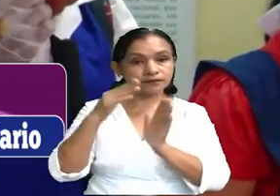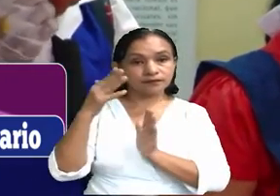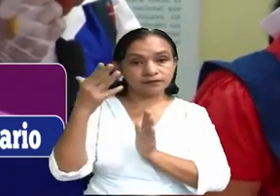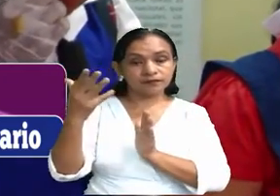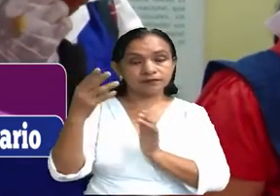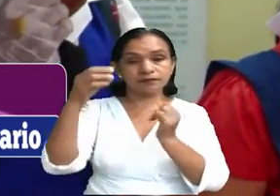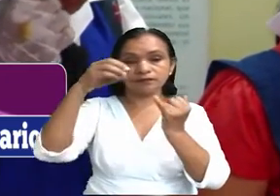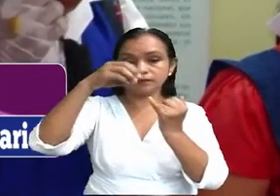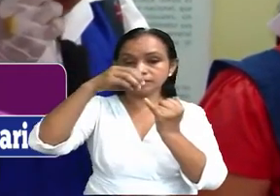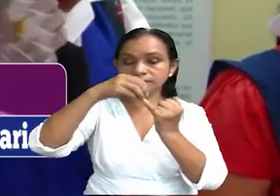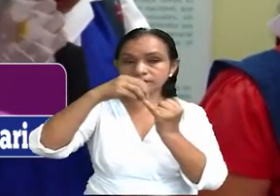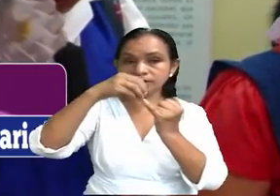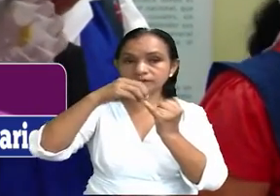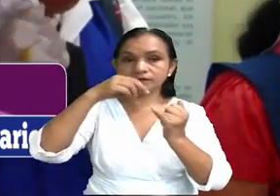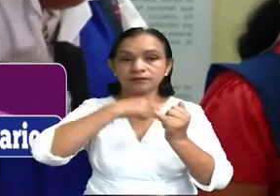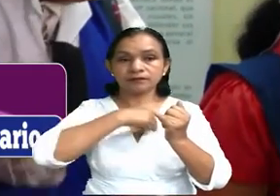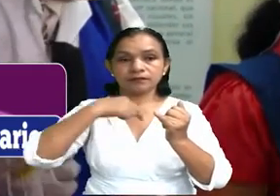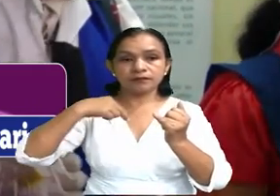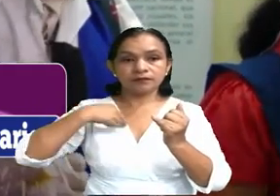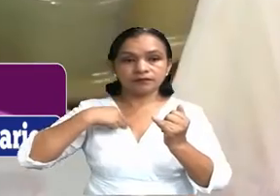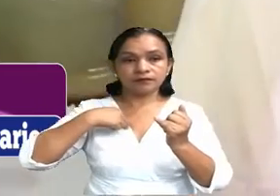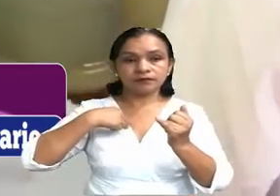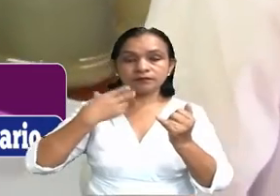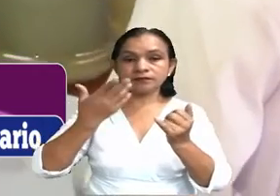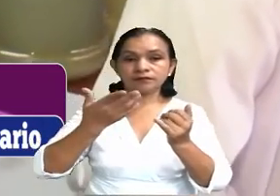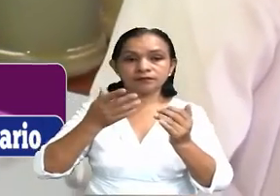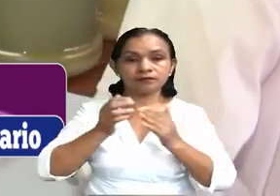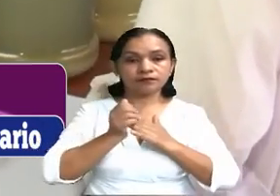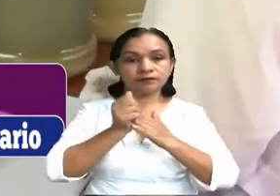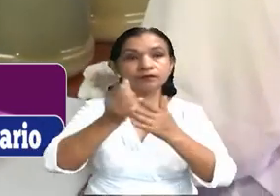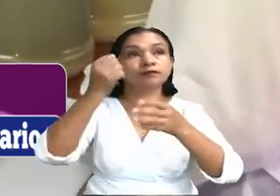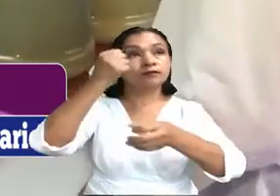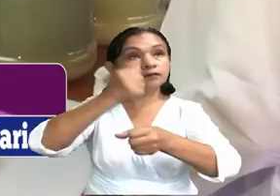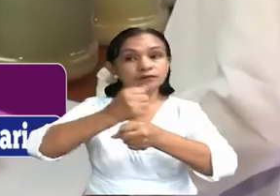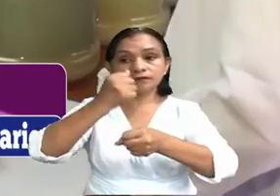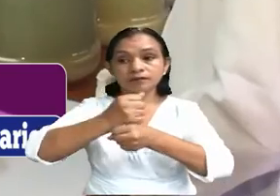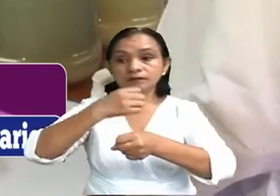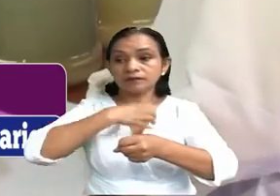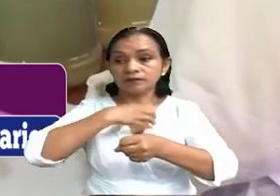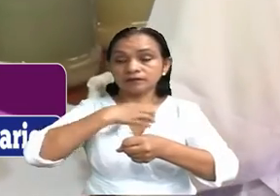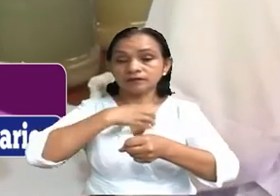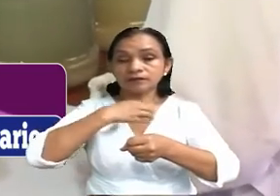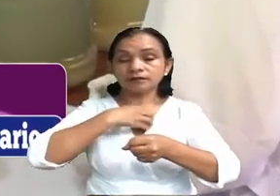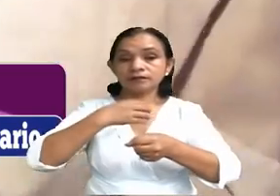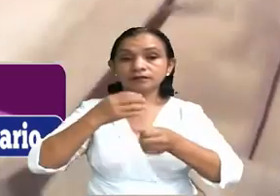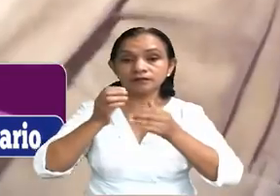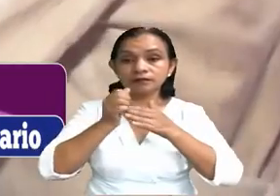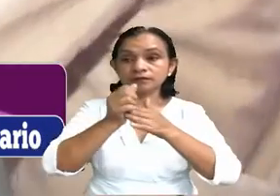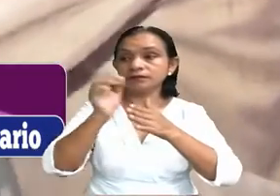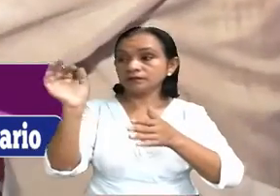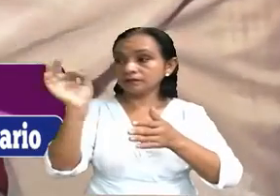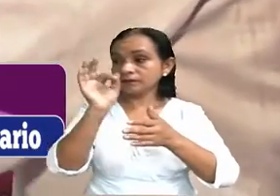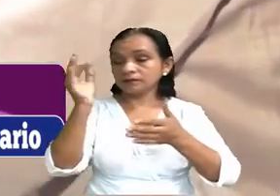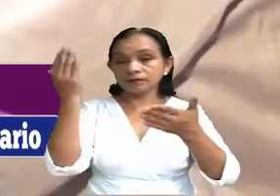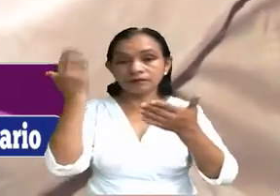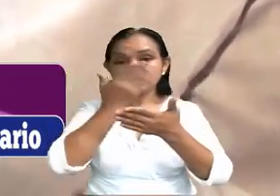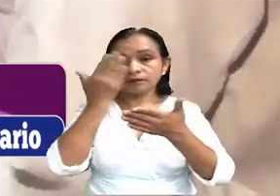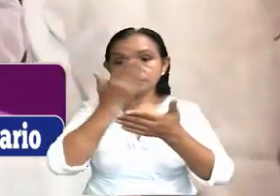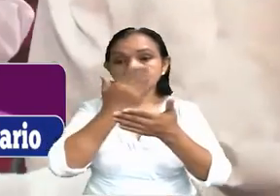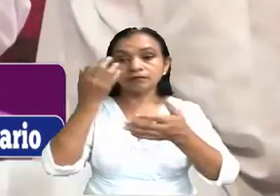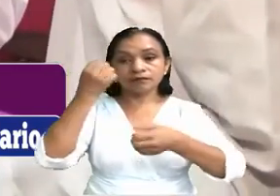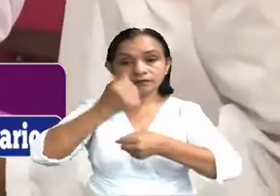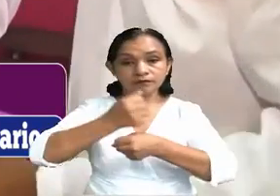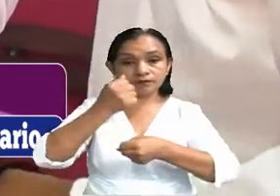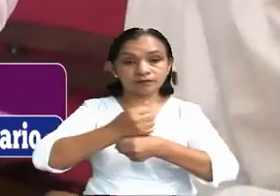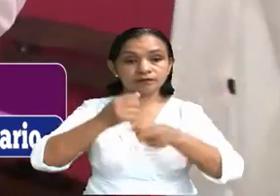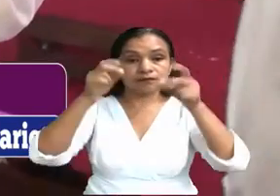INATEC ha creado una línea de trabajo dirigida a la formación técnica y a la habilitación laboral